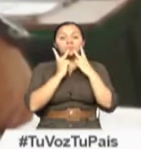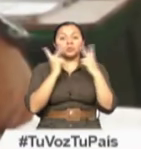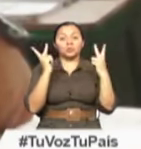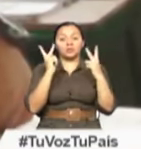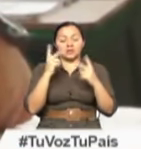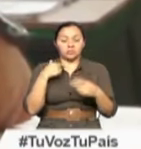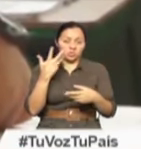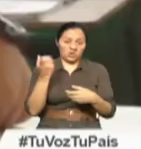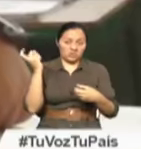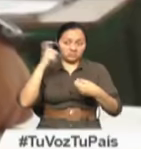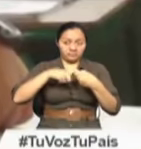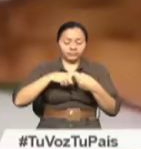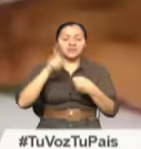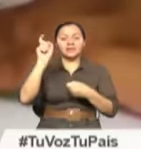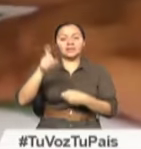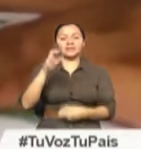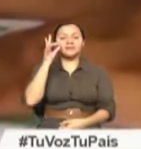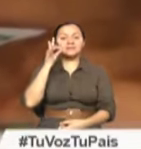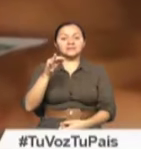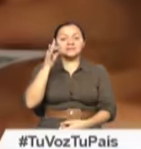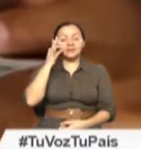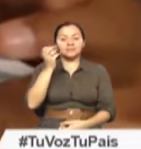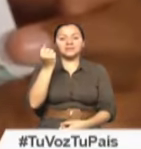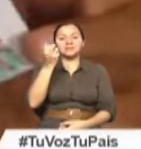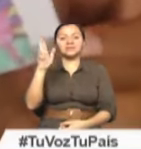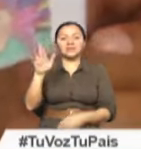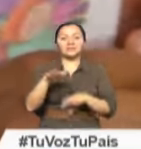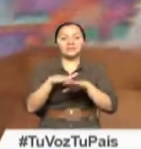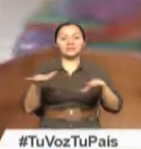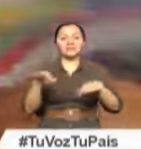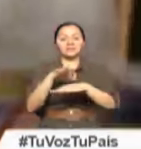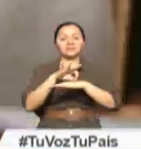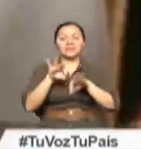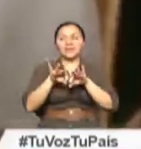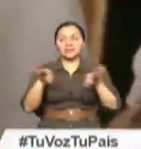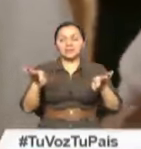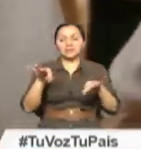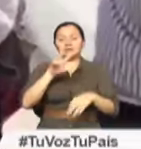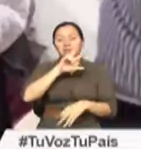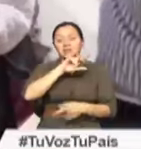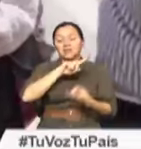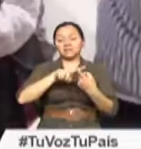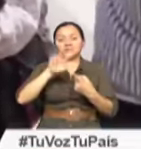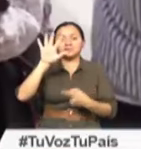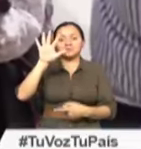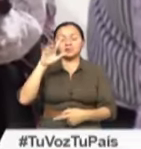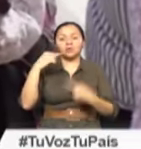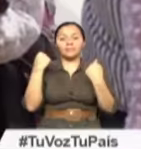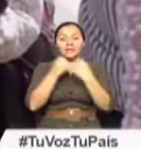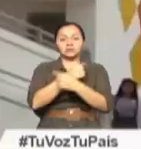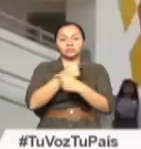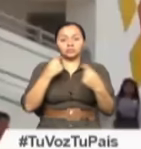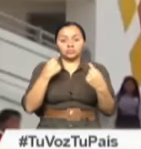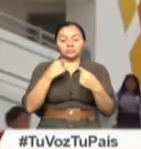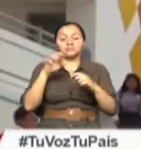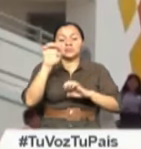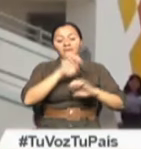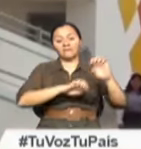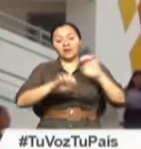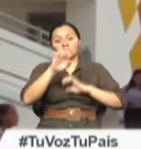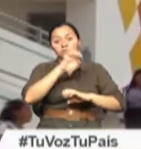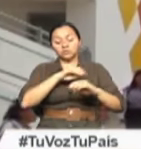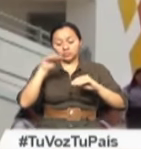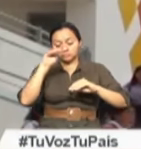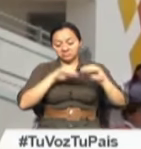Ecuador deberán rendir el examen ser bachiller del 3 al 5 de marzo. La evaluación fue elaborada por el Instituto Nacional